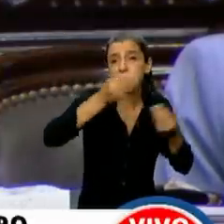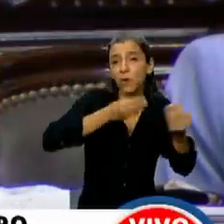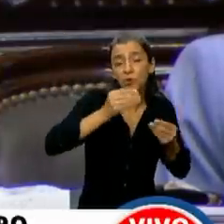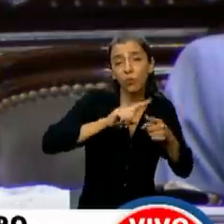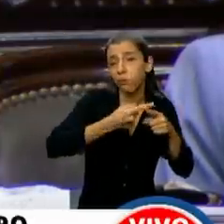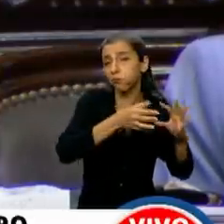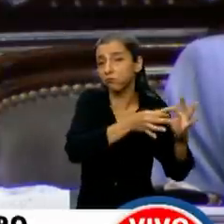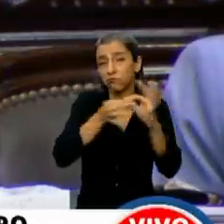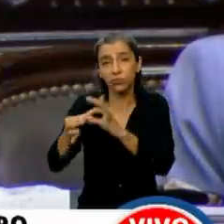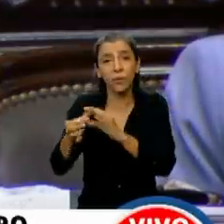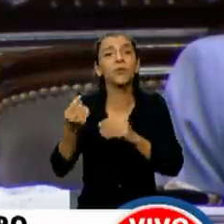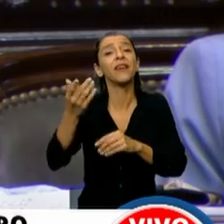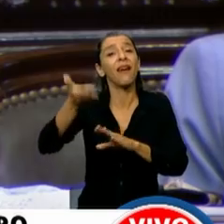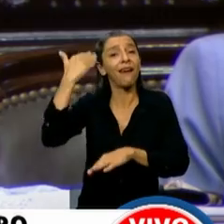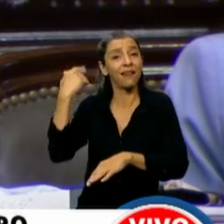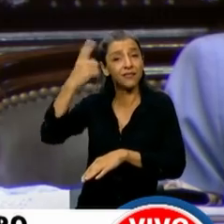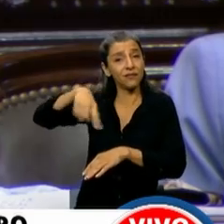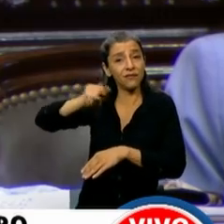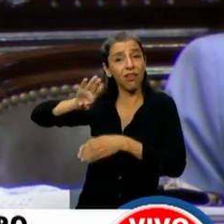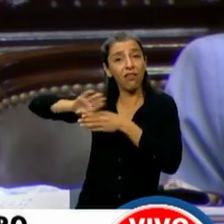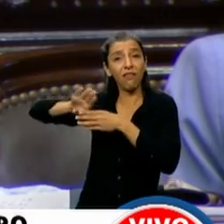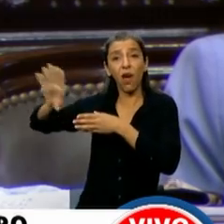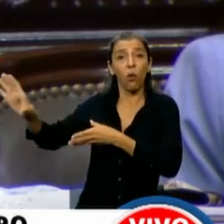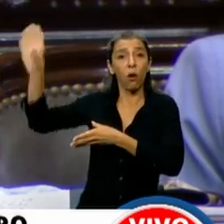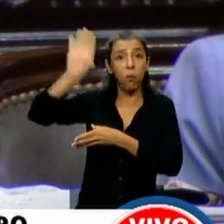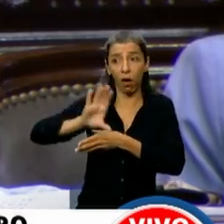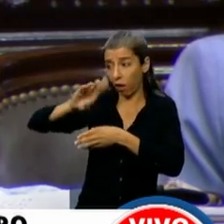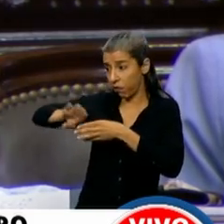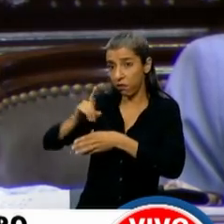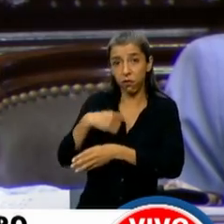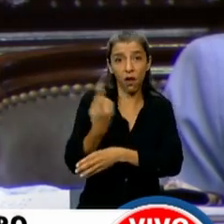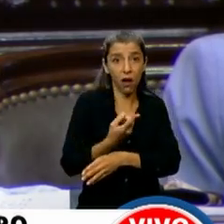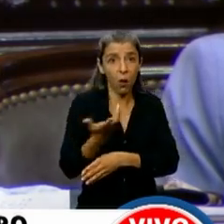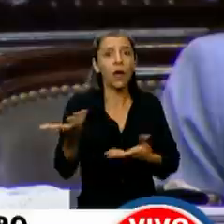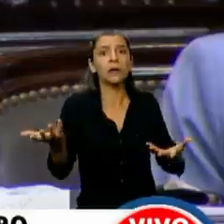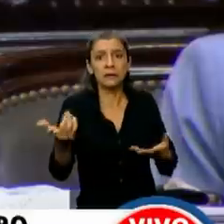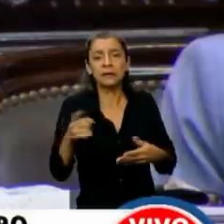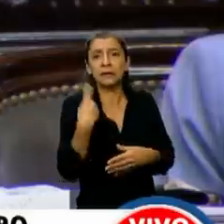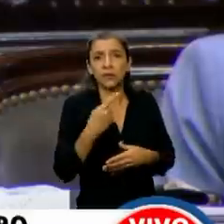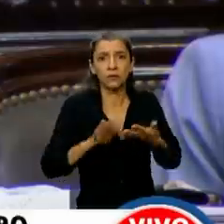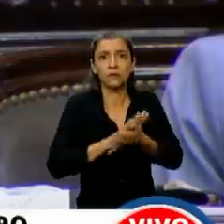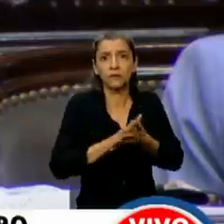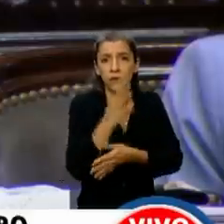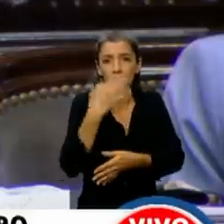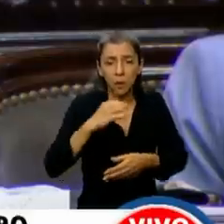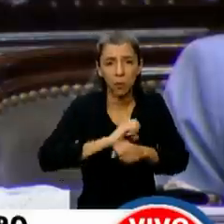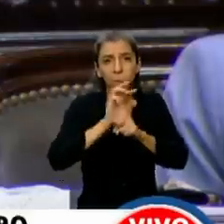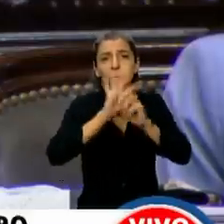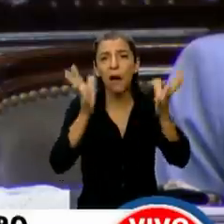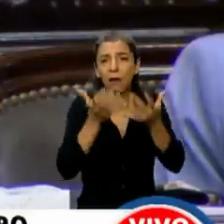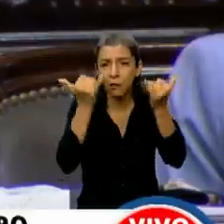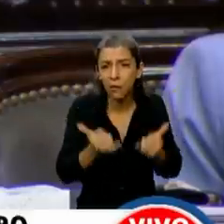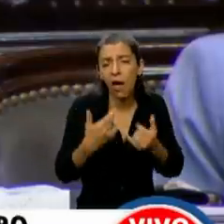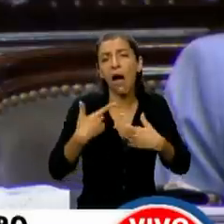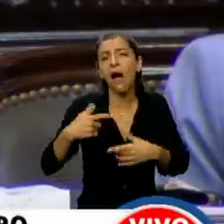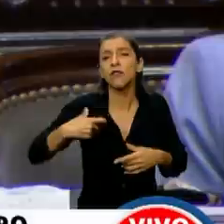tomaron las estamos heredando que la pandemia existe y la población sufrió y este gobierno tuvo que emitir para